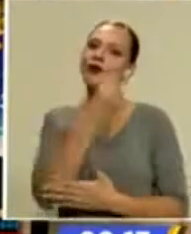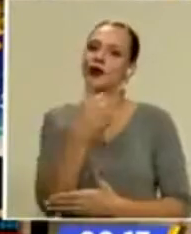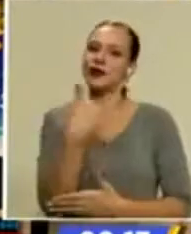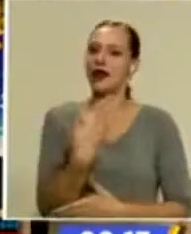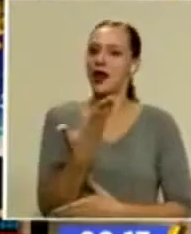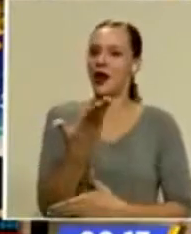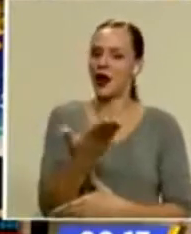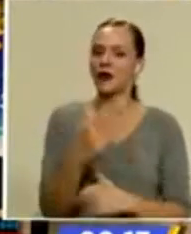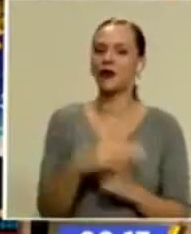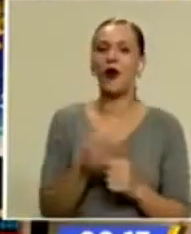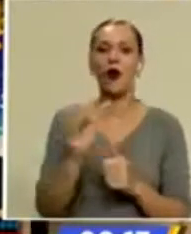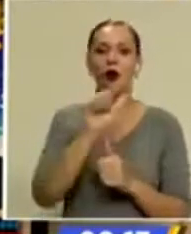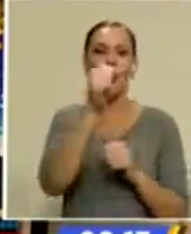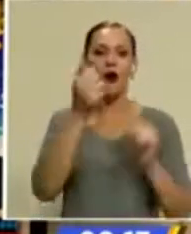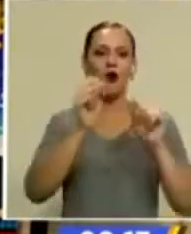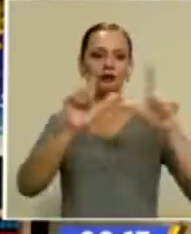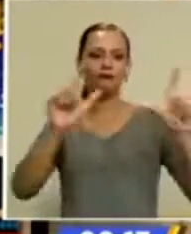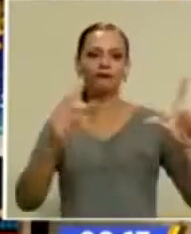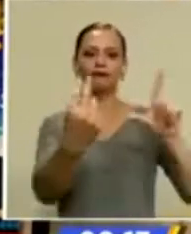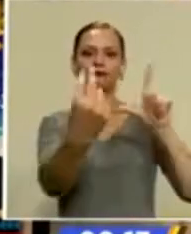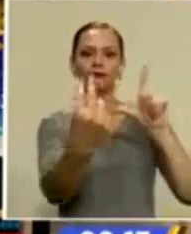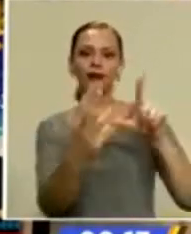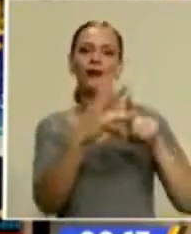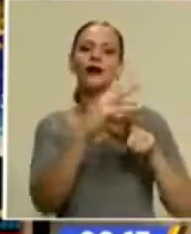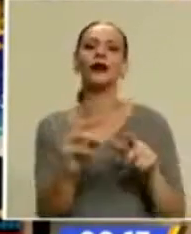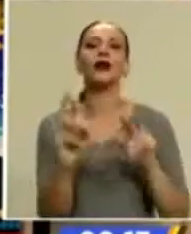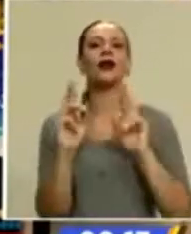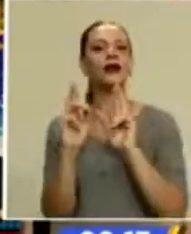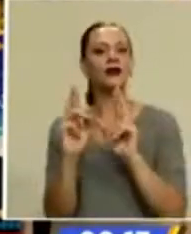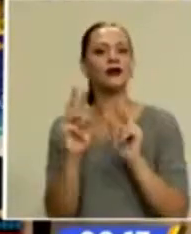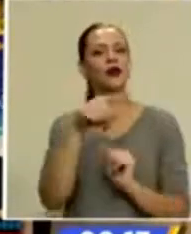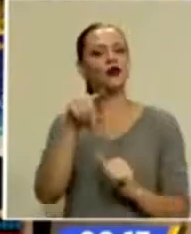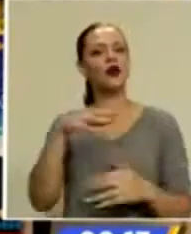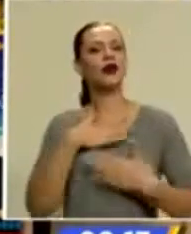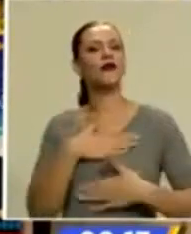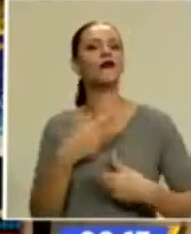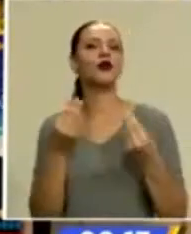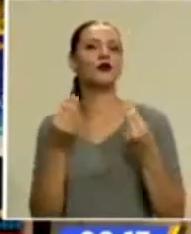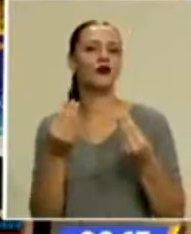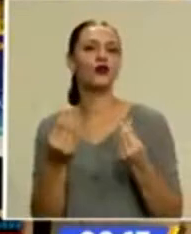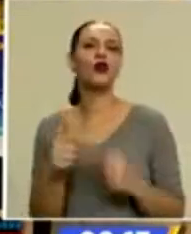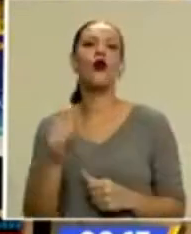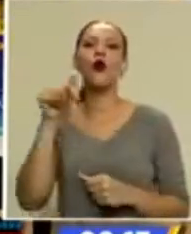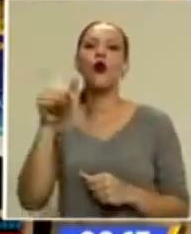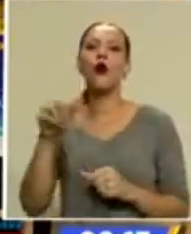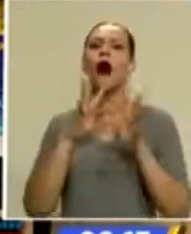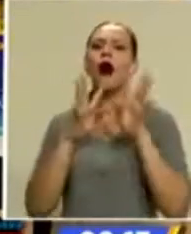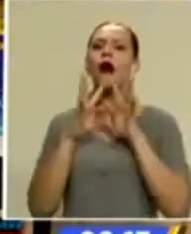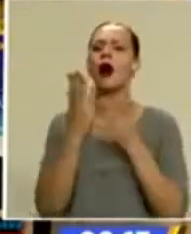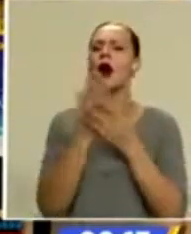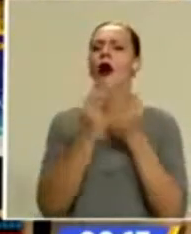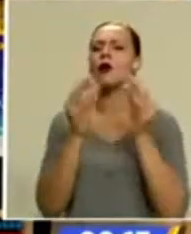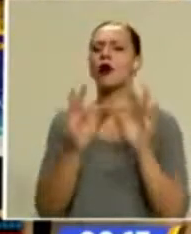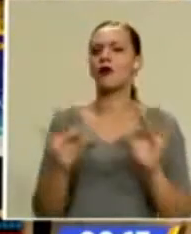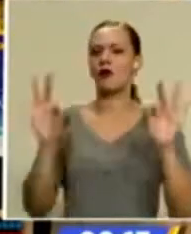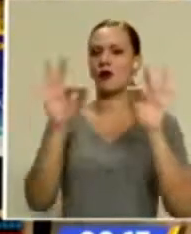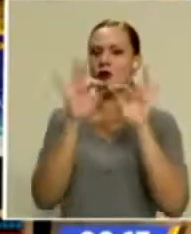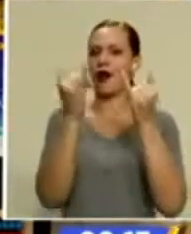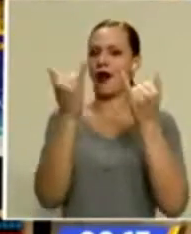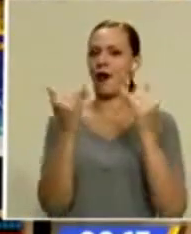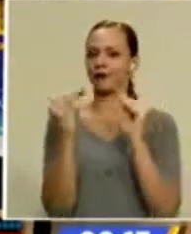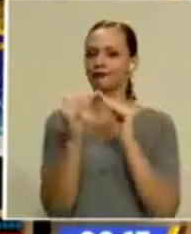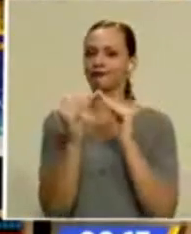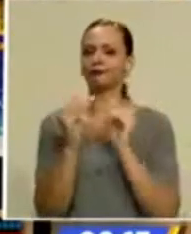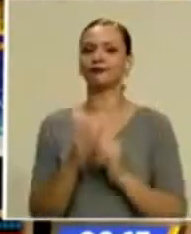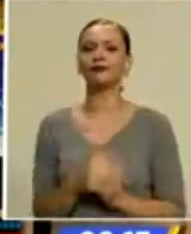ahí al otro lado de la pantalla y espero que disfruten mucho. Hoy vamos a hablar de algo muy importante ahora que estamos en